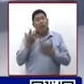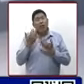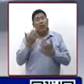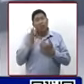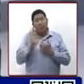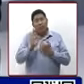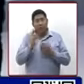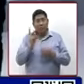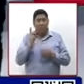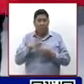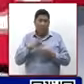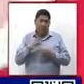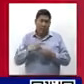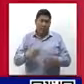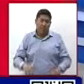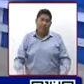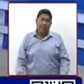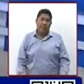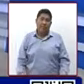su participación.